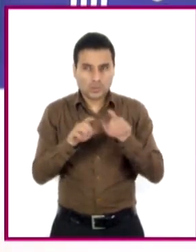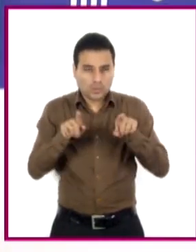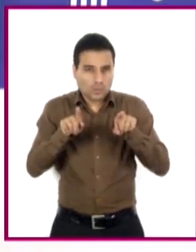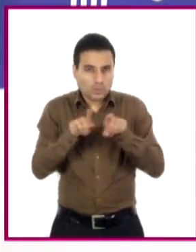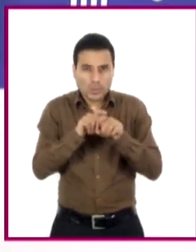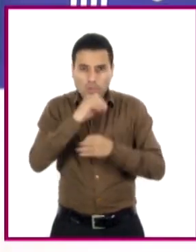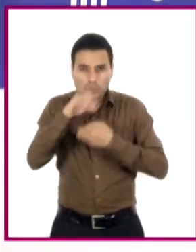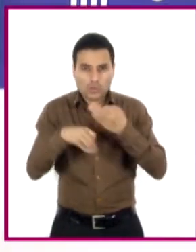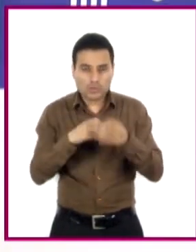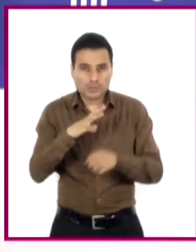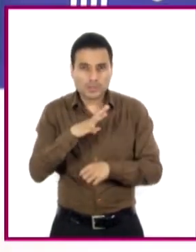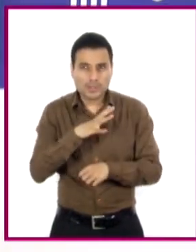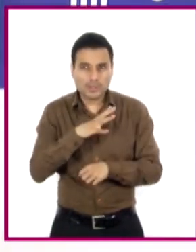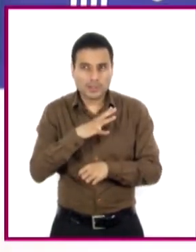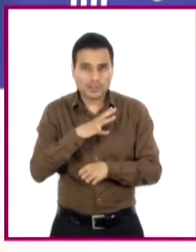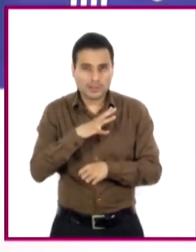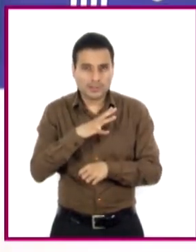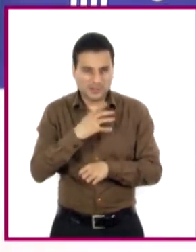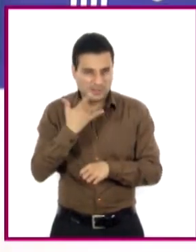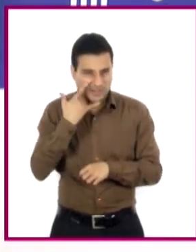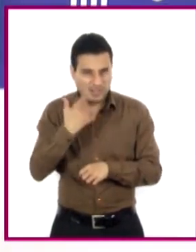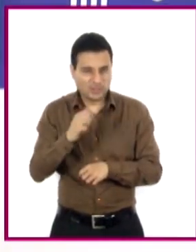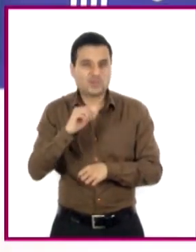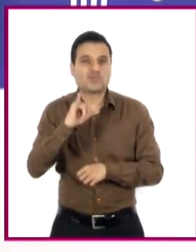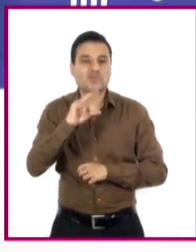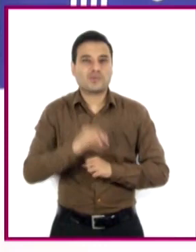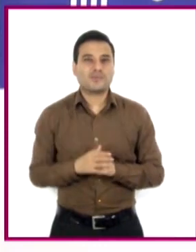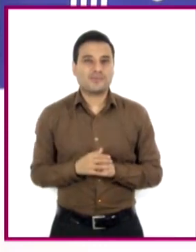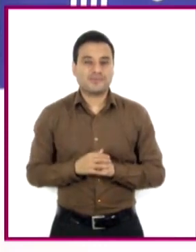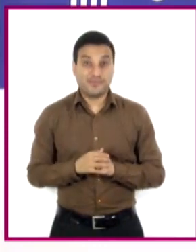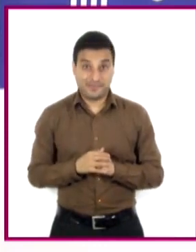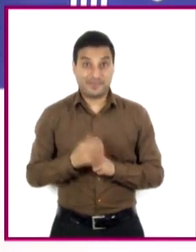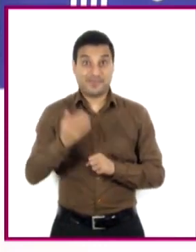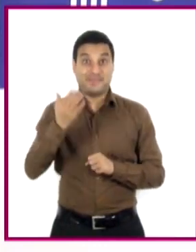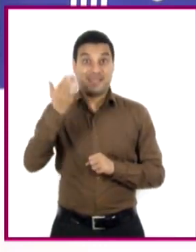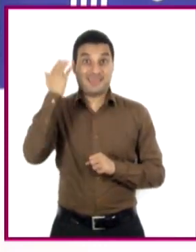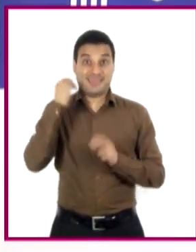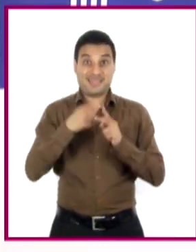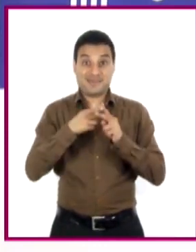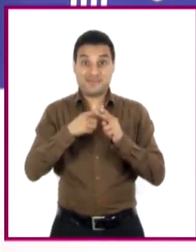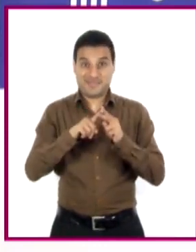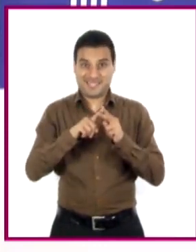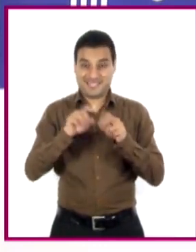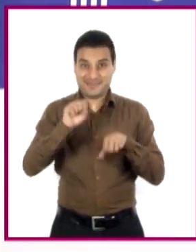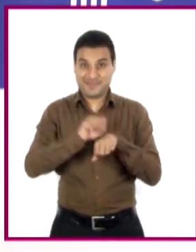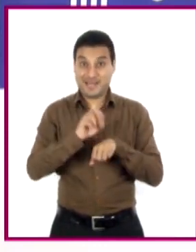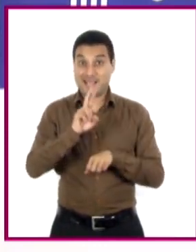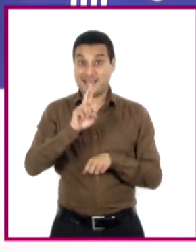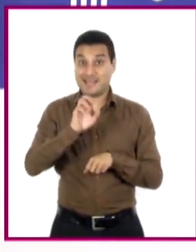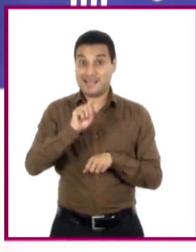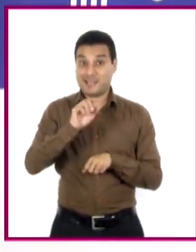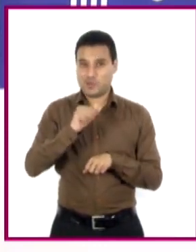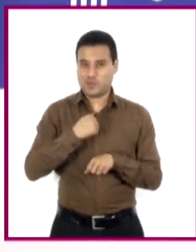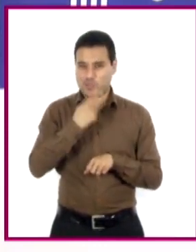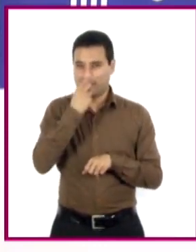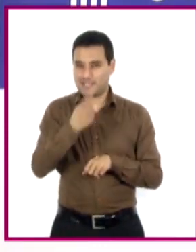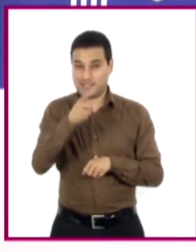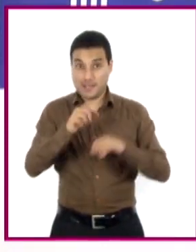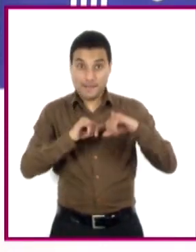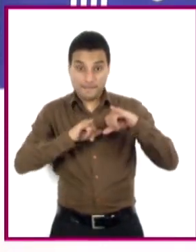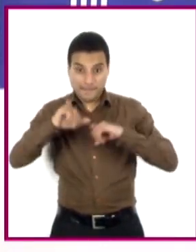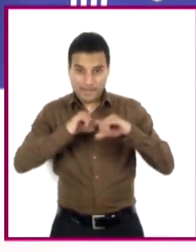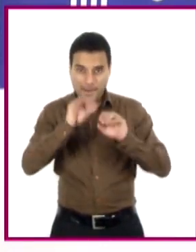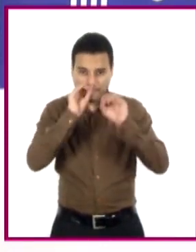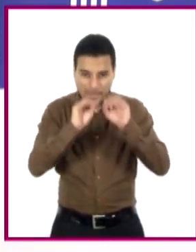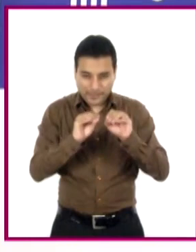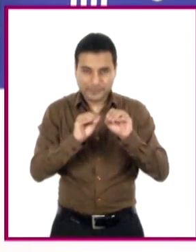Es momento de continuar con el reto que comenzamos al inicio de la semana con tu mapa ilustrado y anotar las características de la independencia